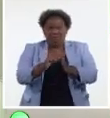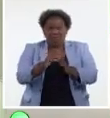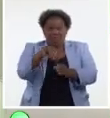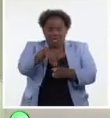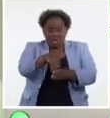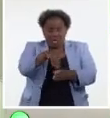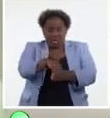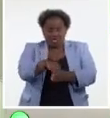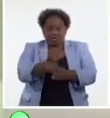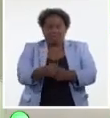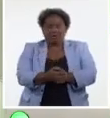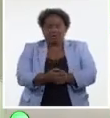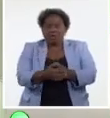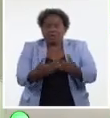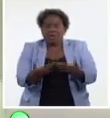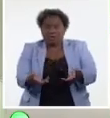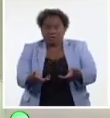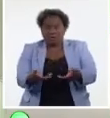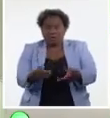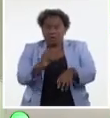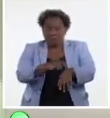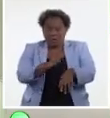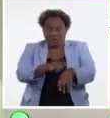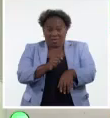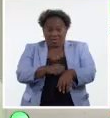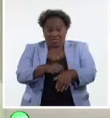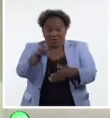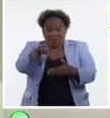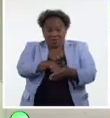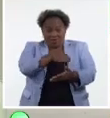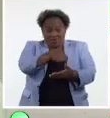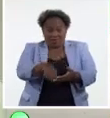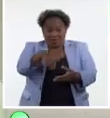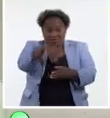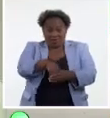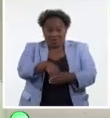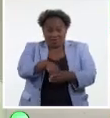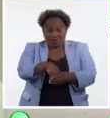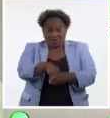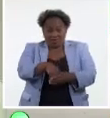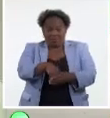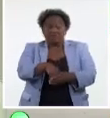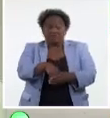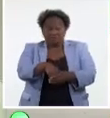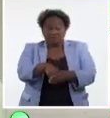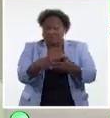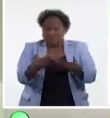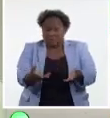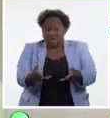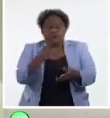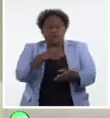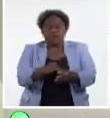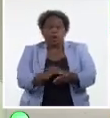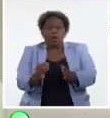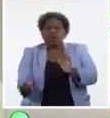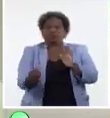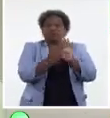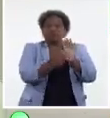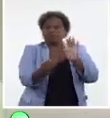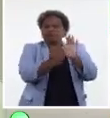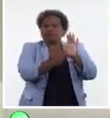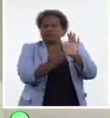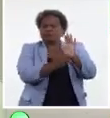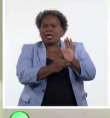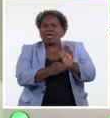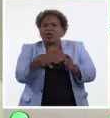esa vivienda para qué para que el día de las próximas elecciones no tengamos que incluir tantas personas no hay